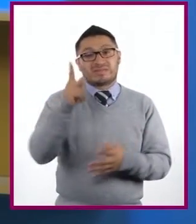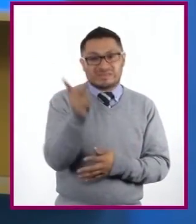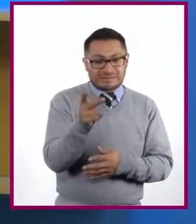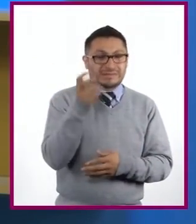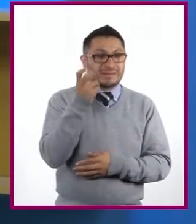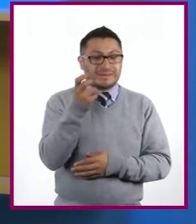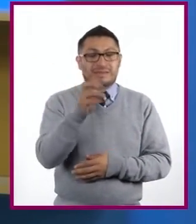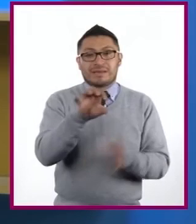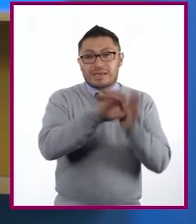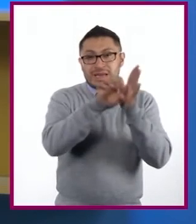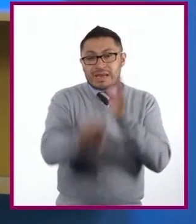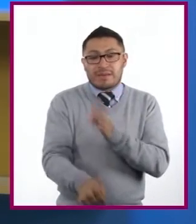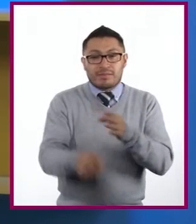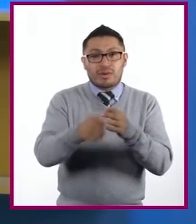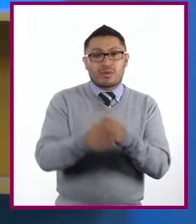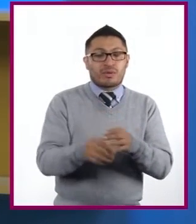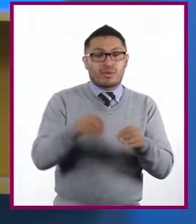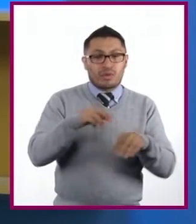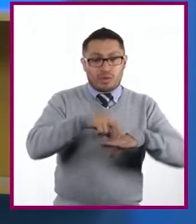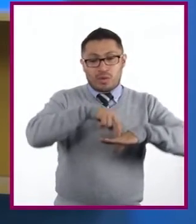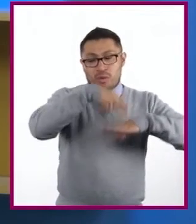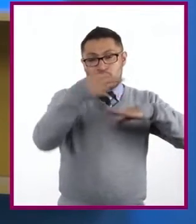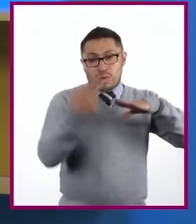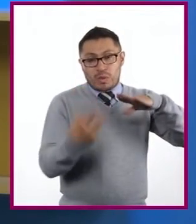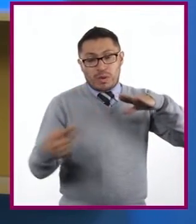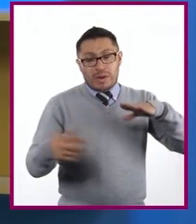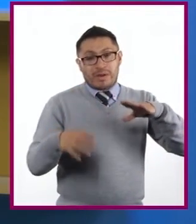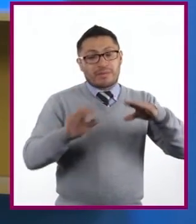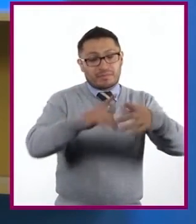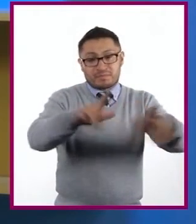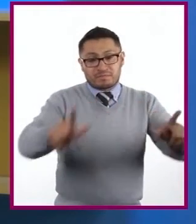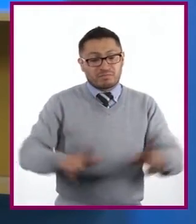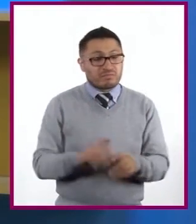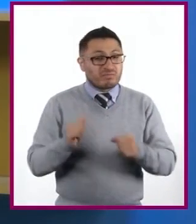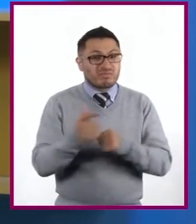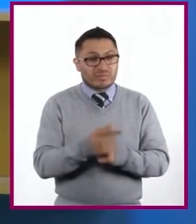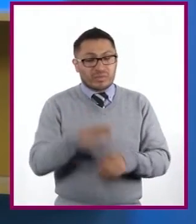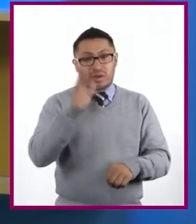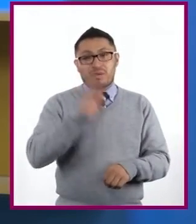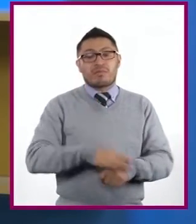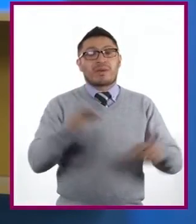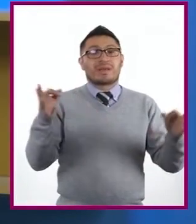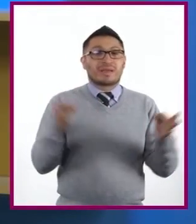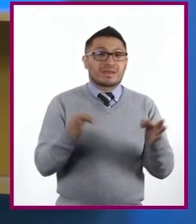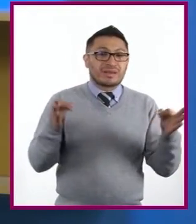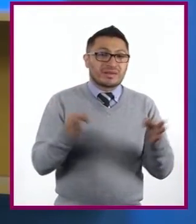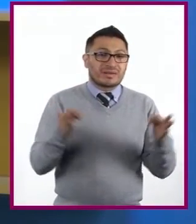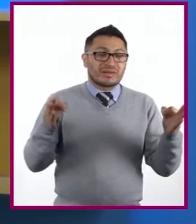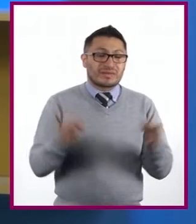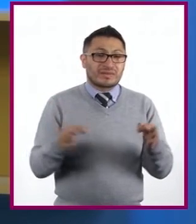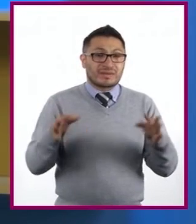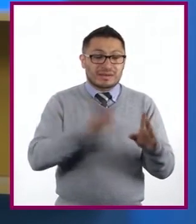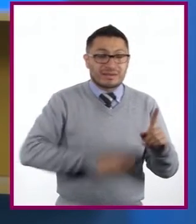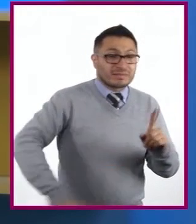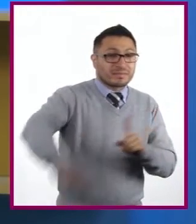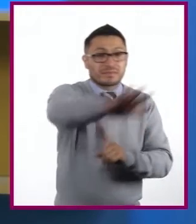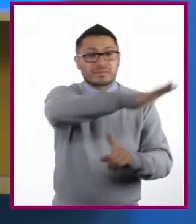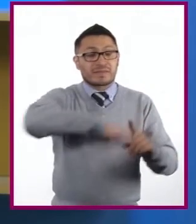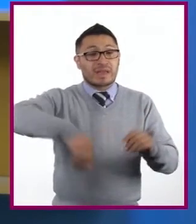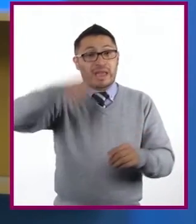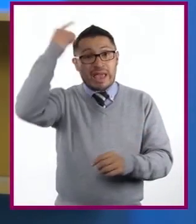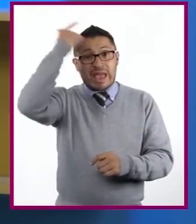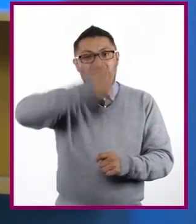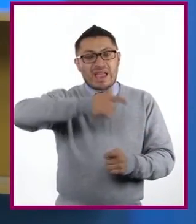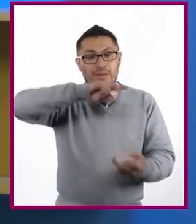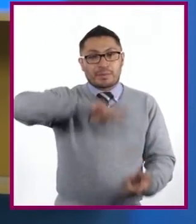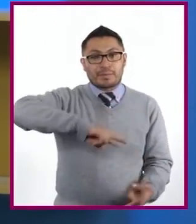tomando el ejemplo de una alberca o un estanque, esta también se sentirá más fresca que el piso alrededor. y en la noche es